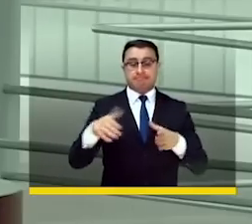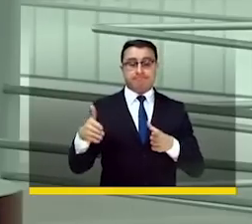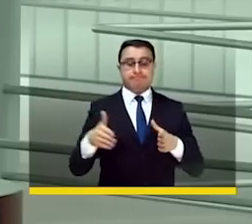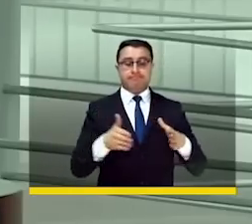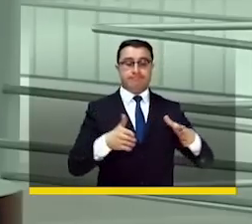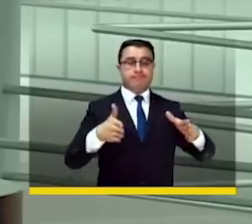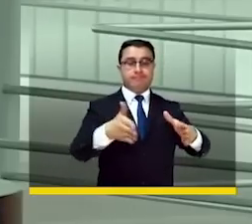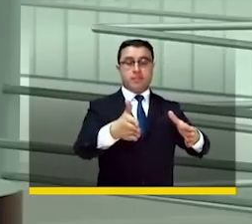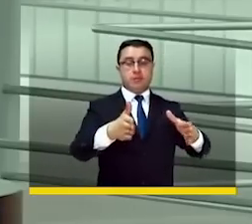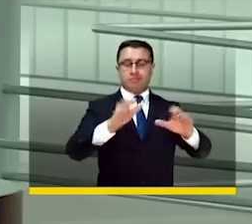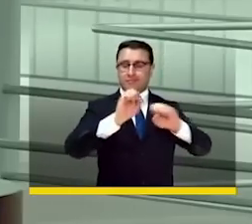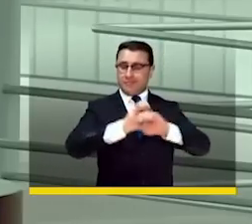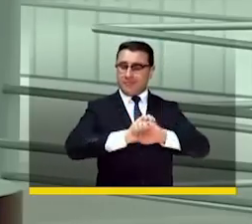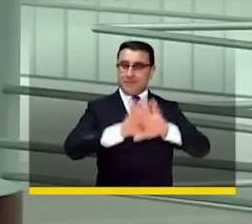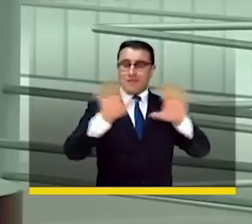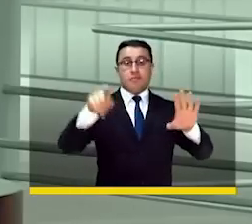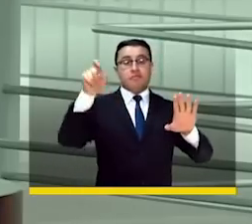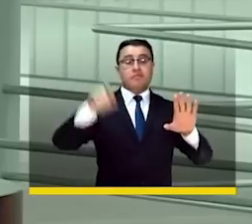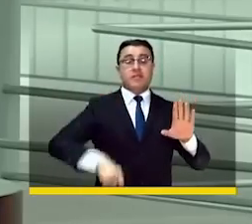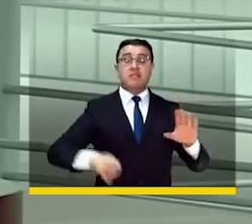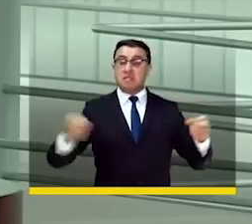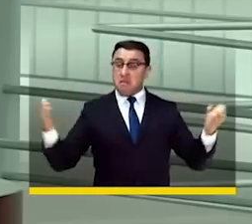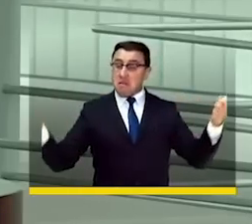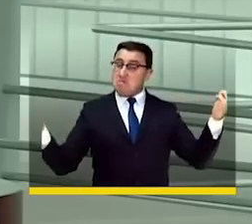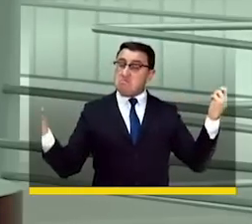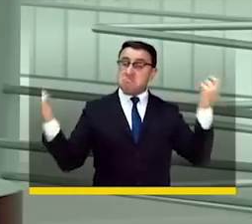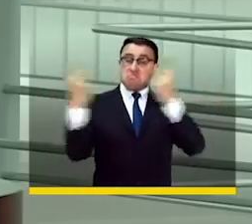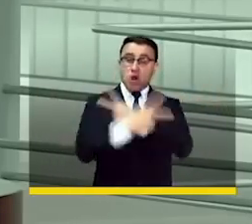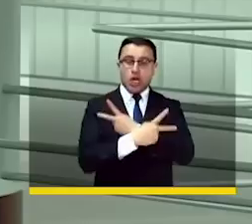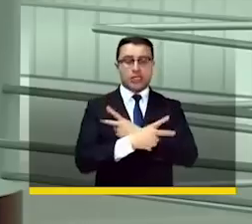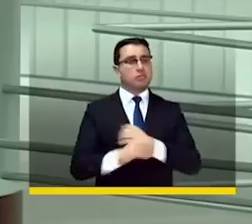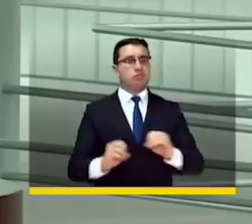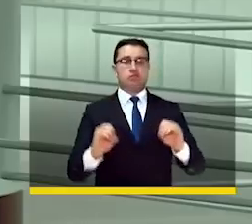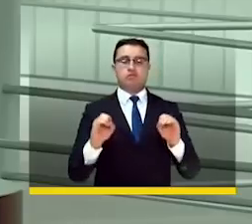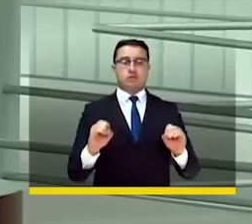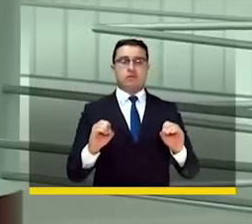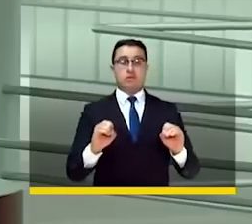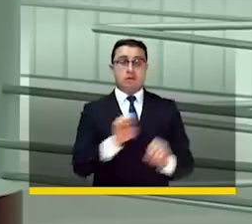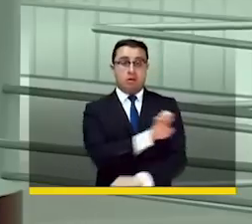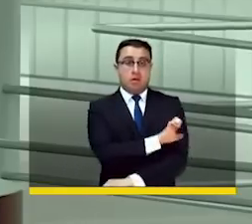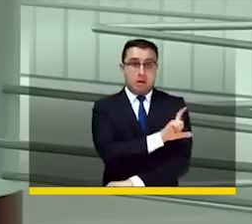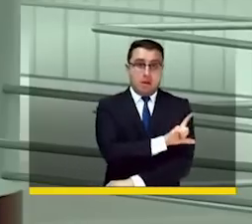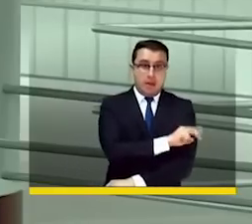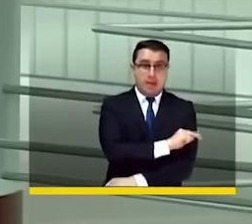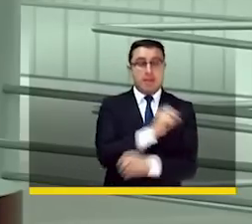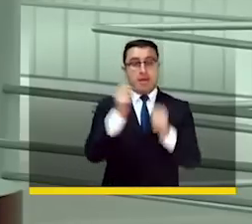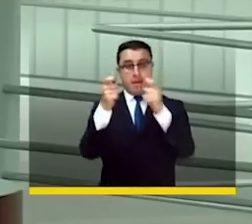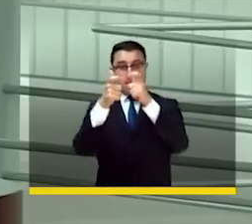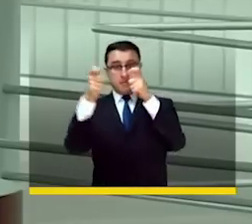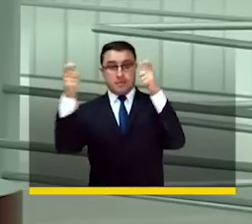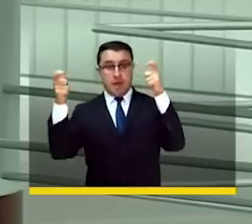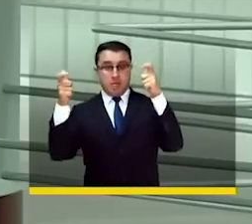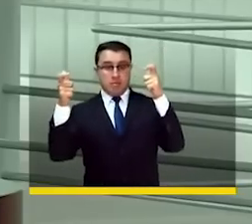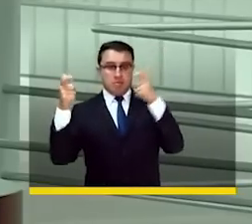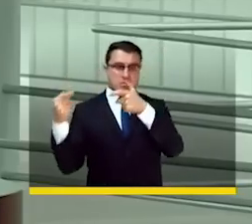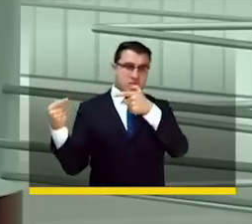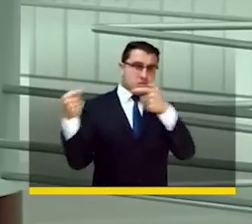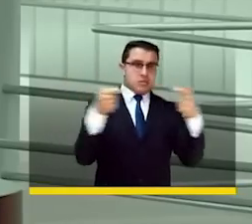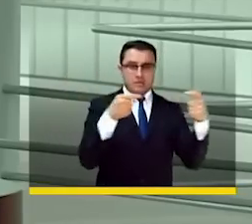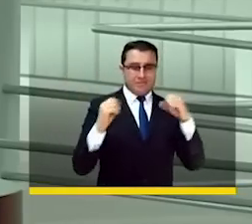tiene que llegar a la cero violencia, no solamente entre el ELN y el Estado,